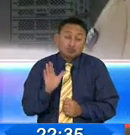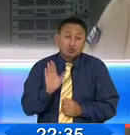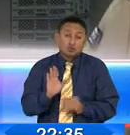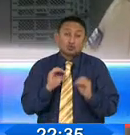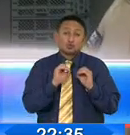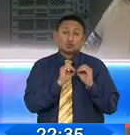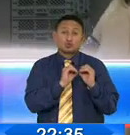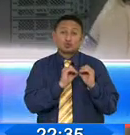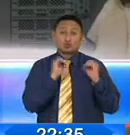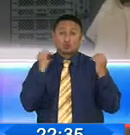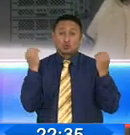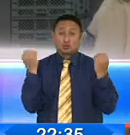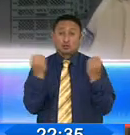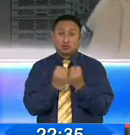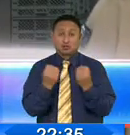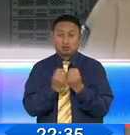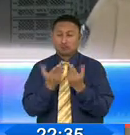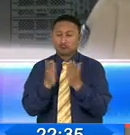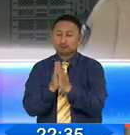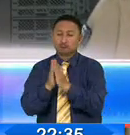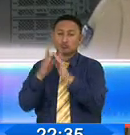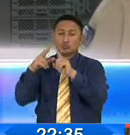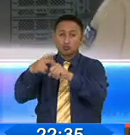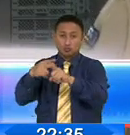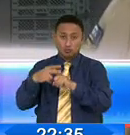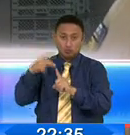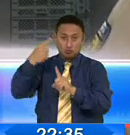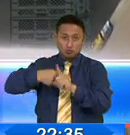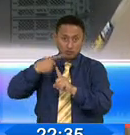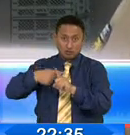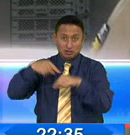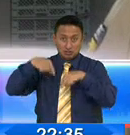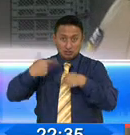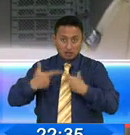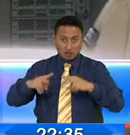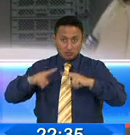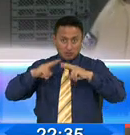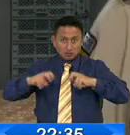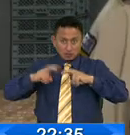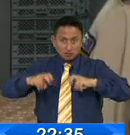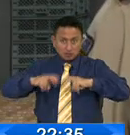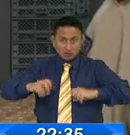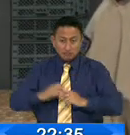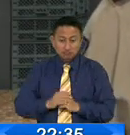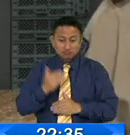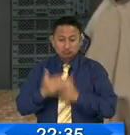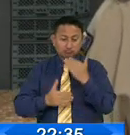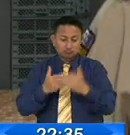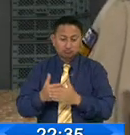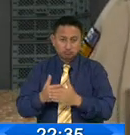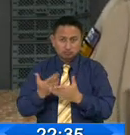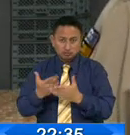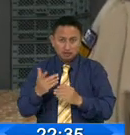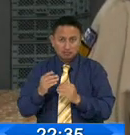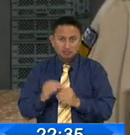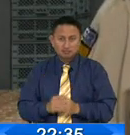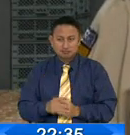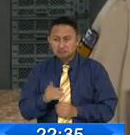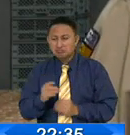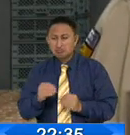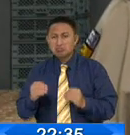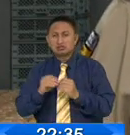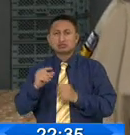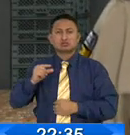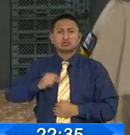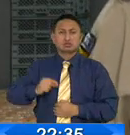para este fin. Con las investigaciones que realizaremos iremos determinando más pormenores de